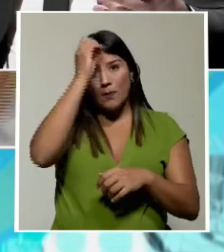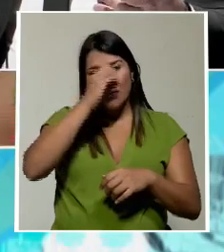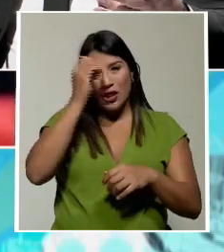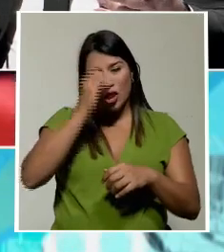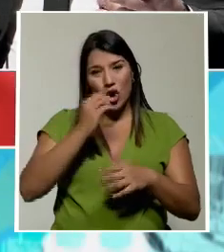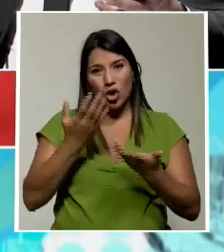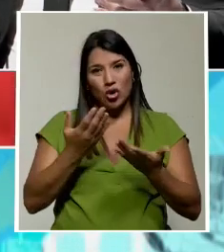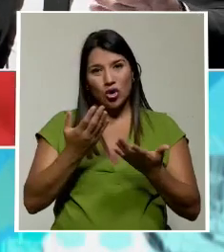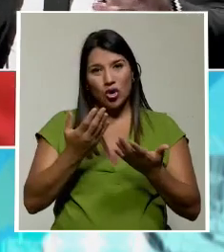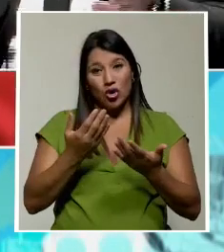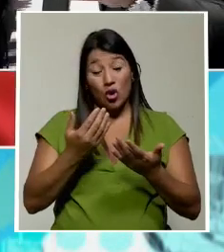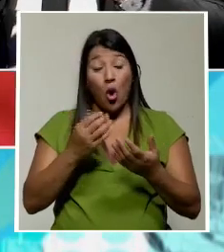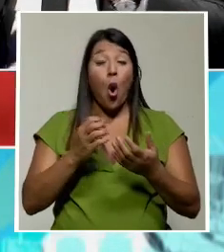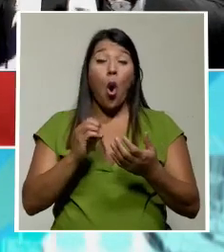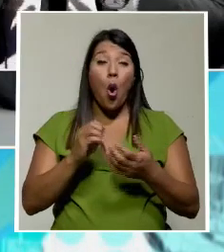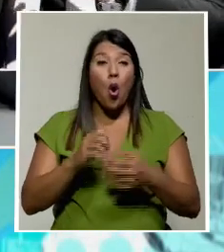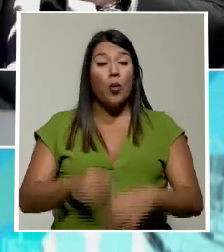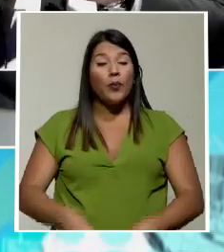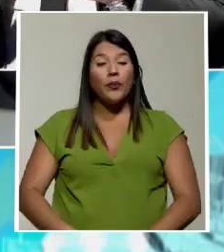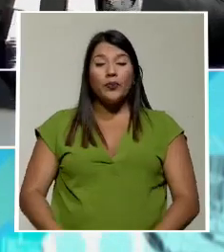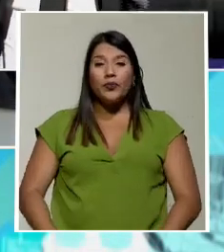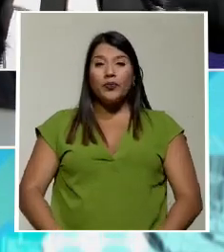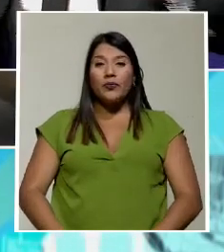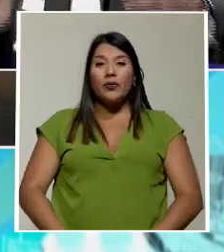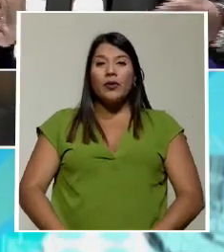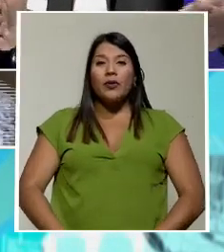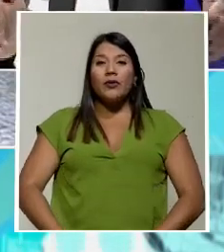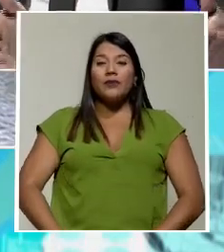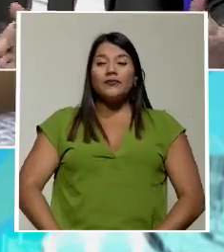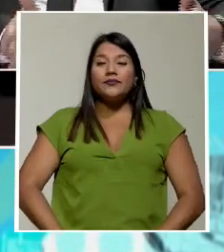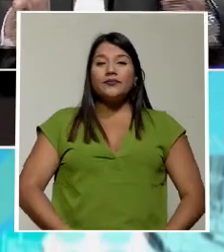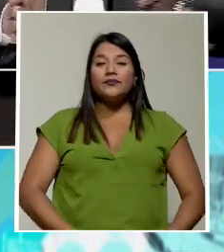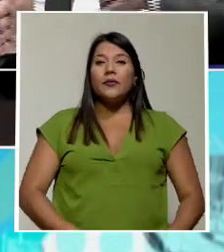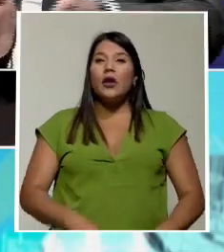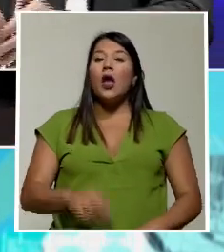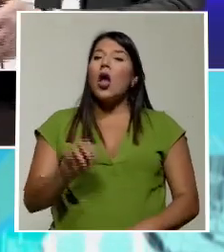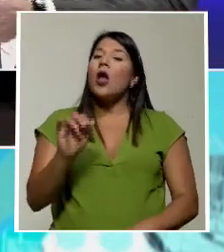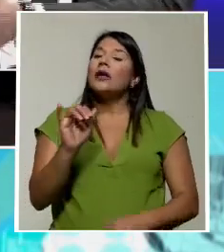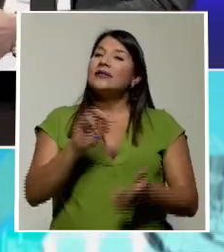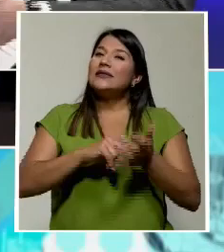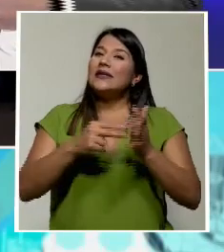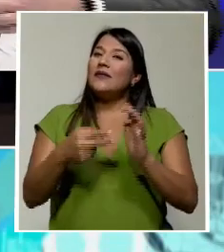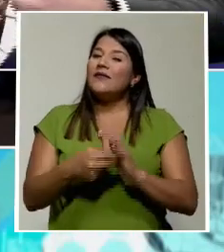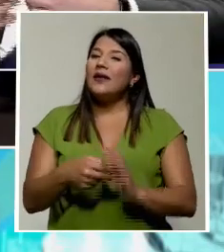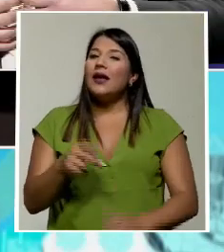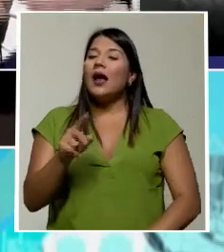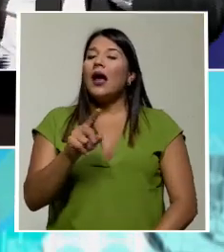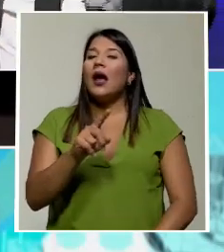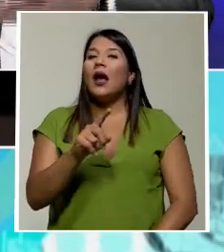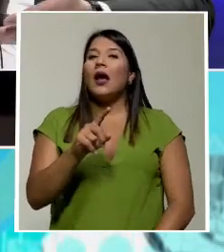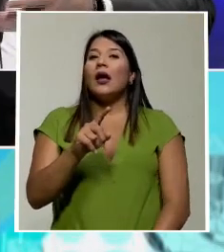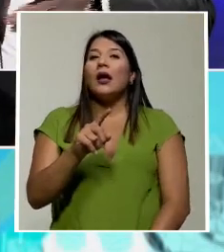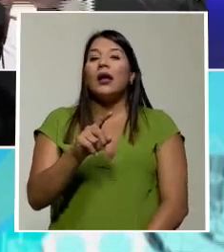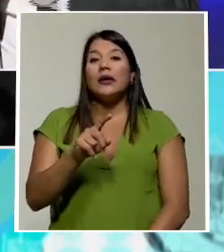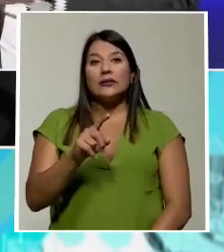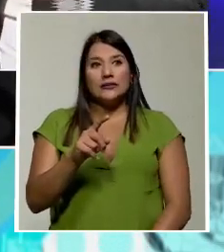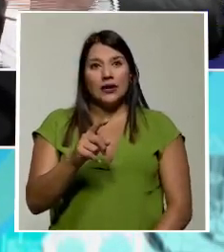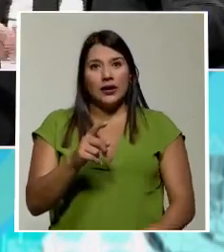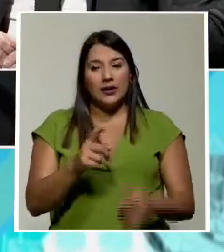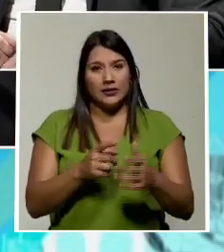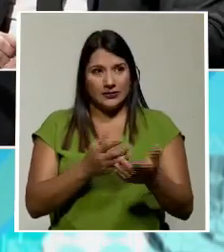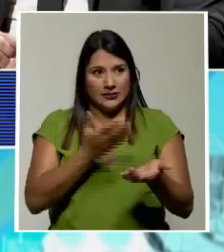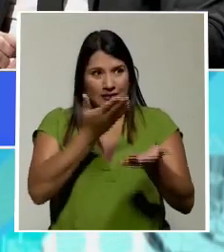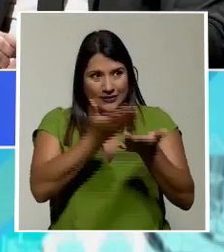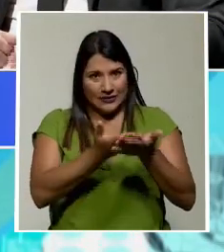formando la Contraloría al respecto. Es decir, no hubo, como es típico en estos procesos de auditoría, se le presenta a la administración, en este caso